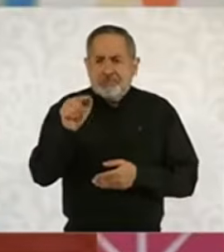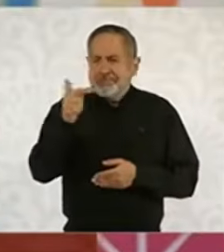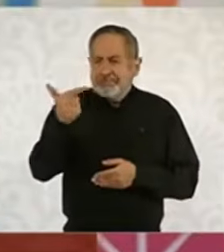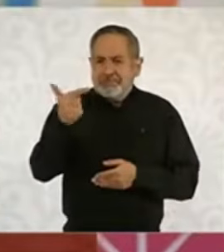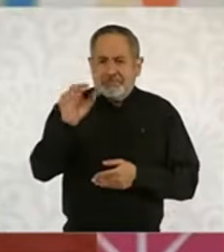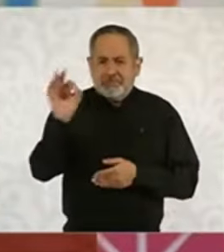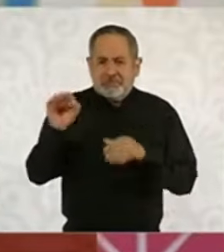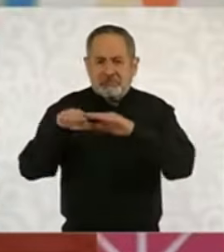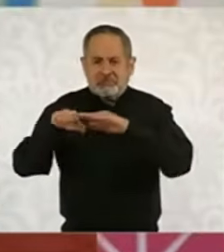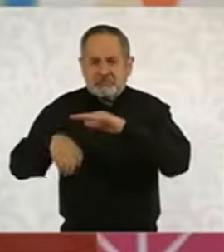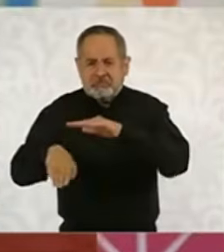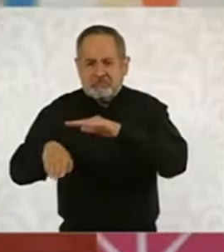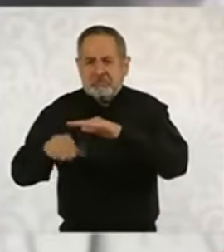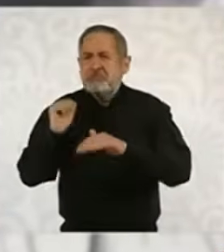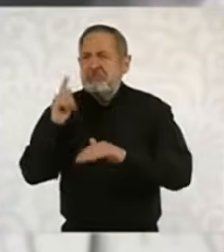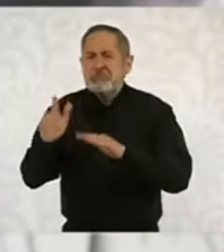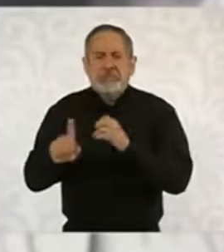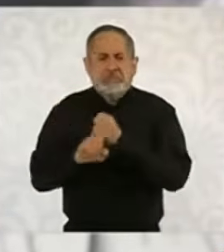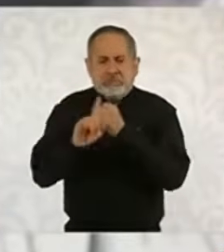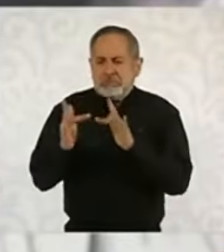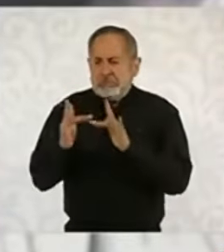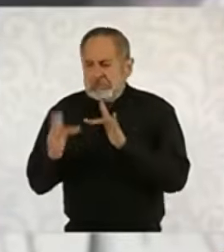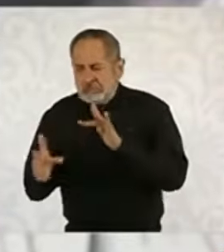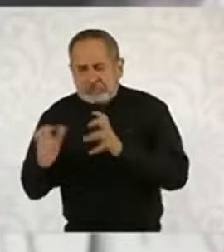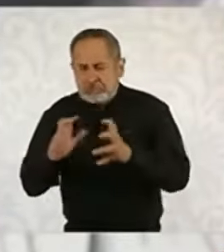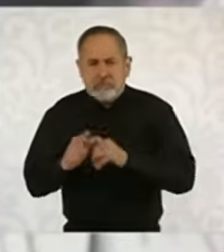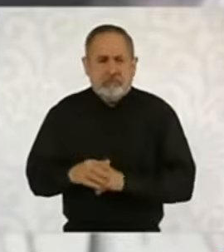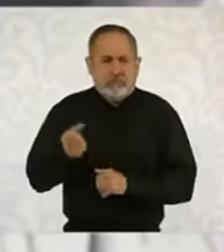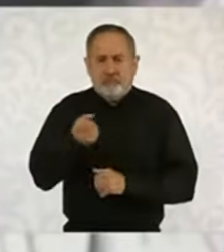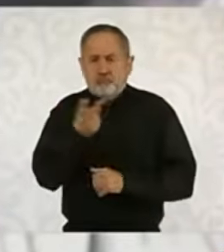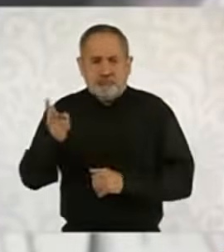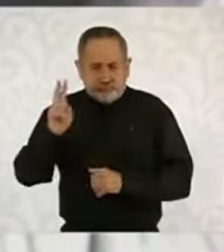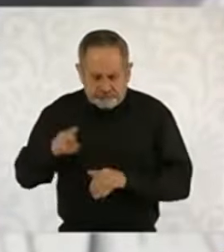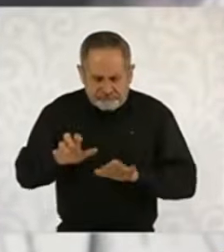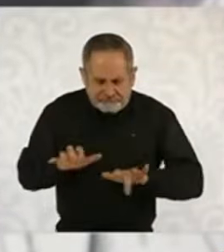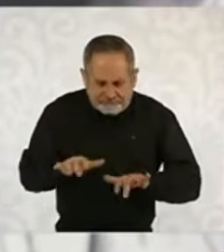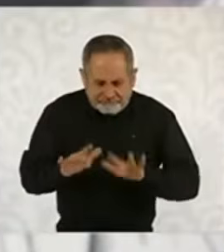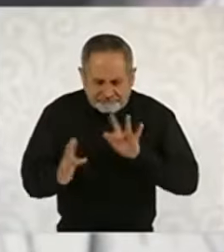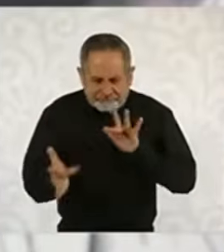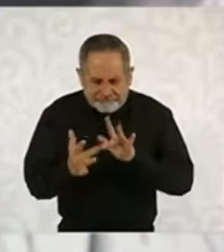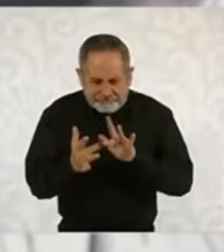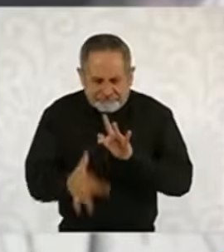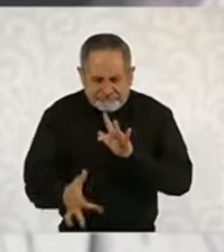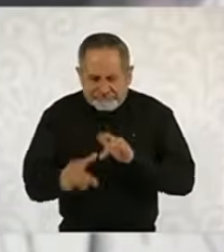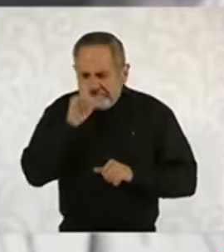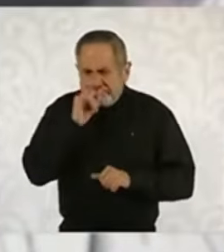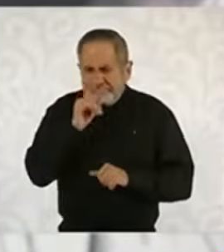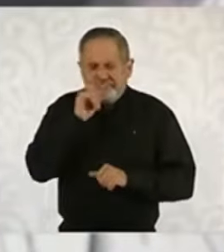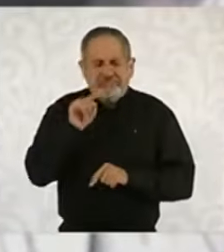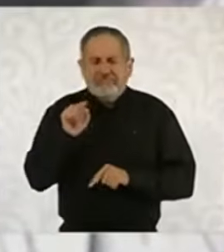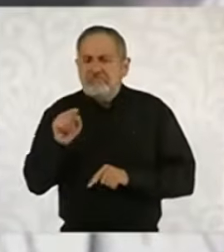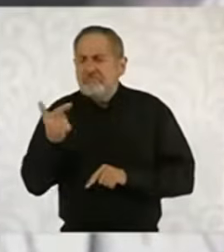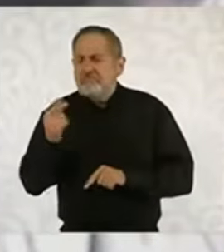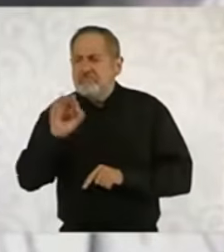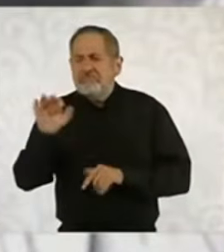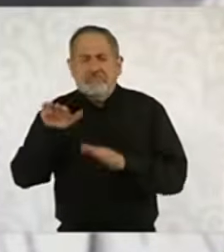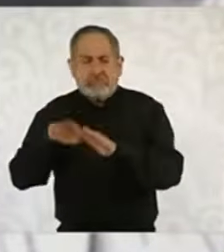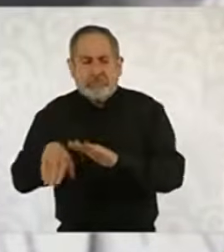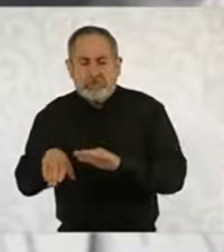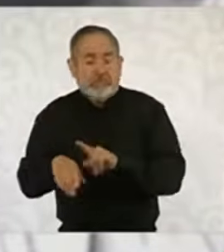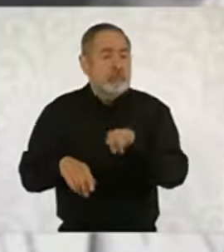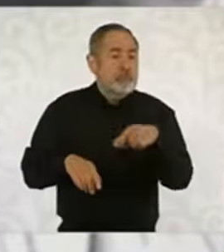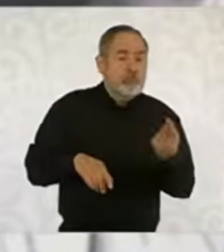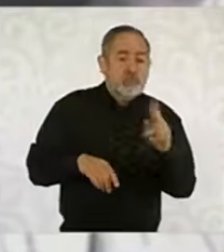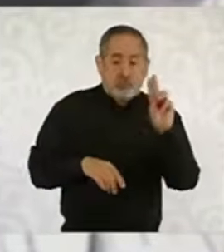tuvieron algún problema entre los que se inscribieron y efectivamente realizaron el examen. Y en la UNAM son